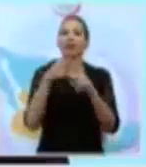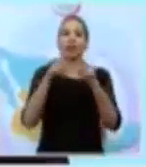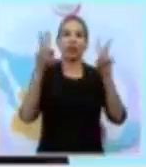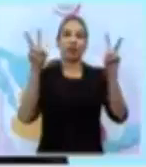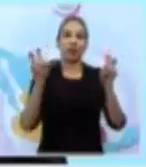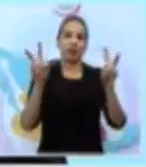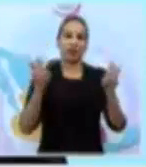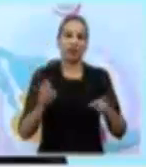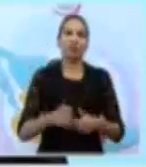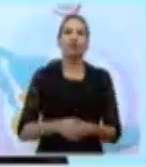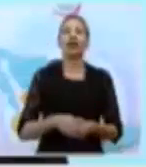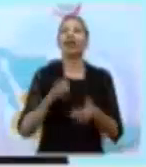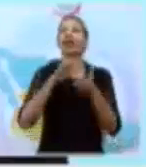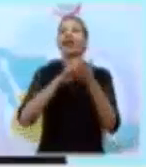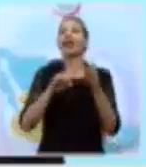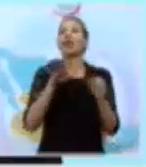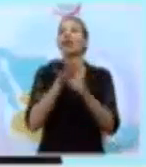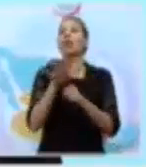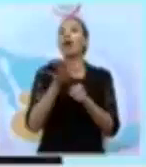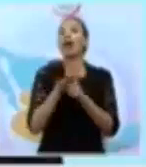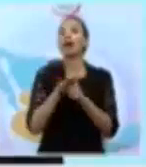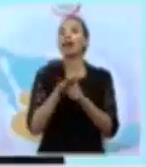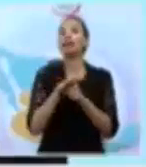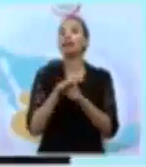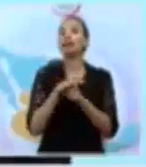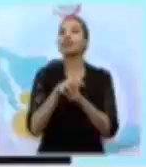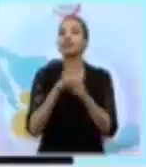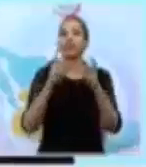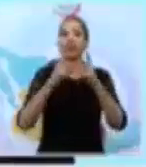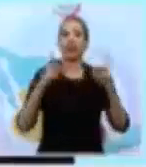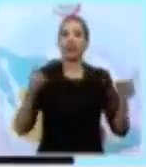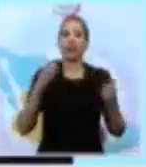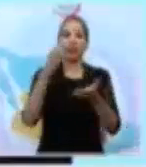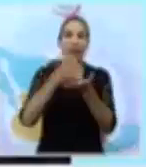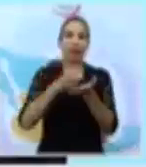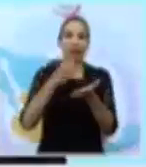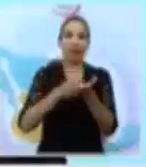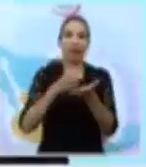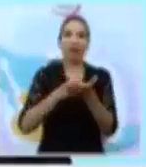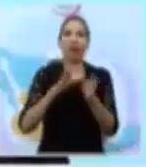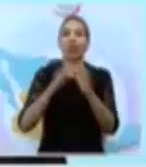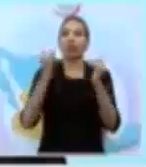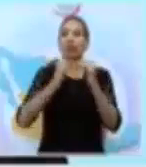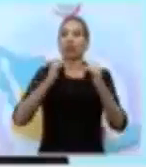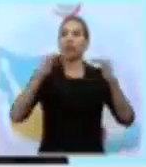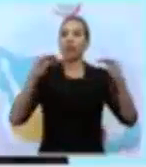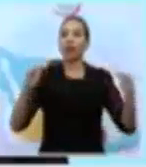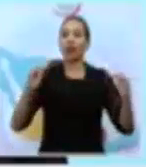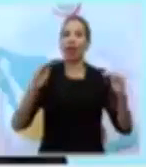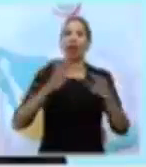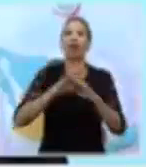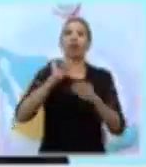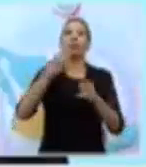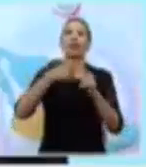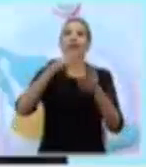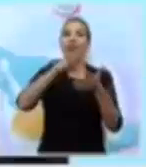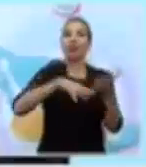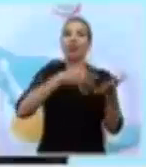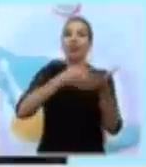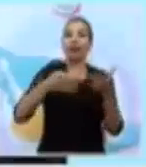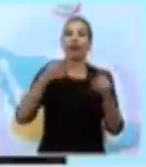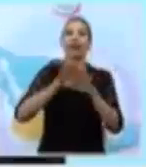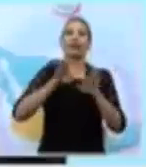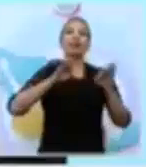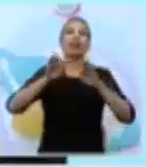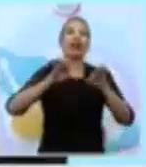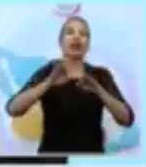temas, o sea, que va desde desarrollo económico con equidad, que es la agenda cepalina, el